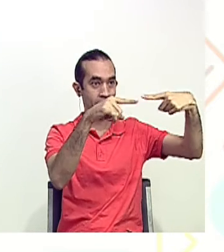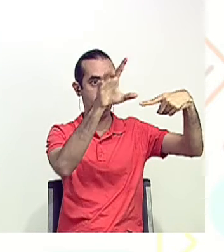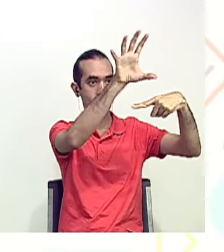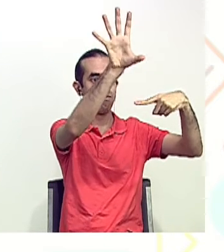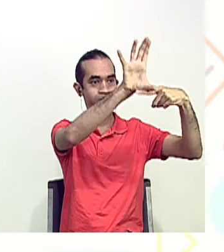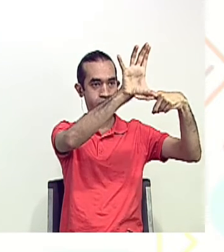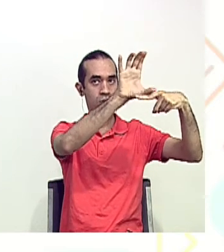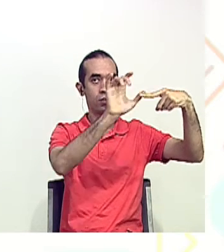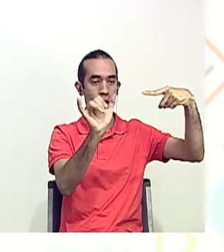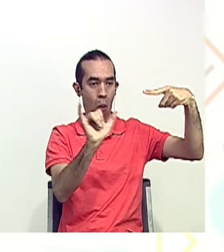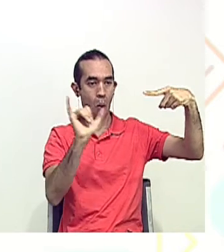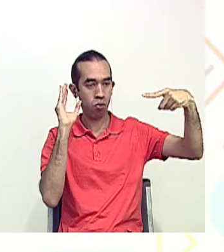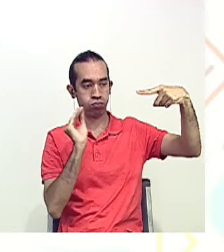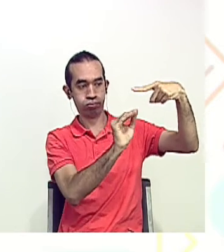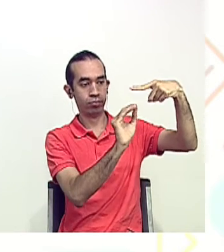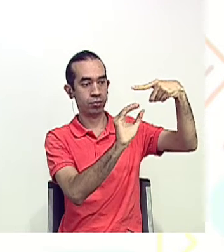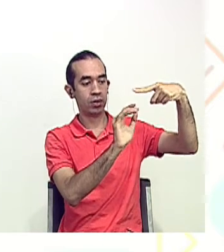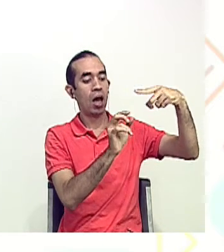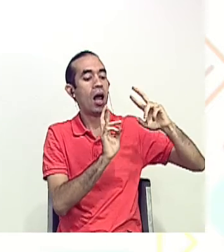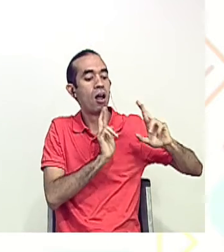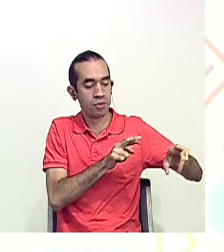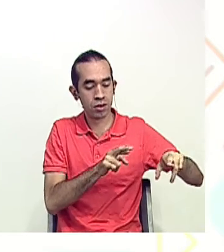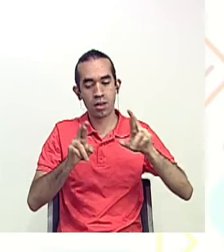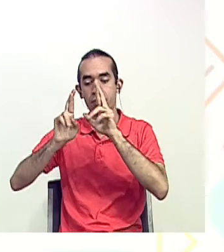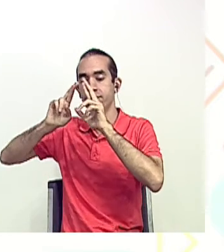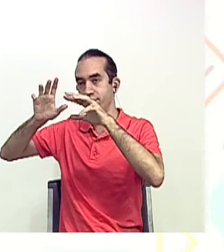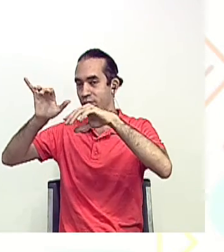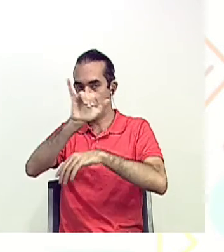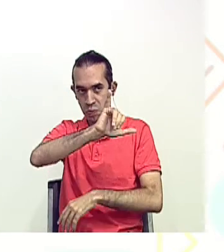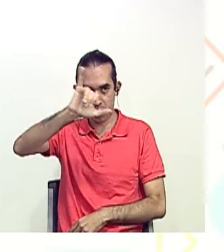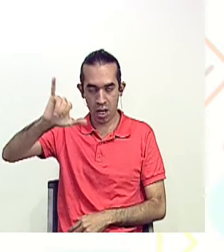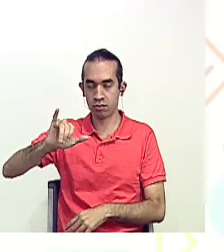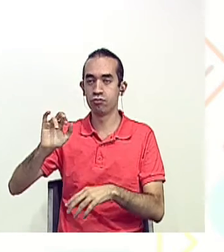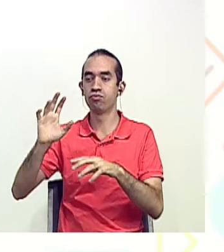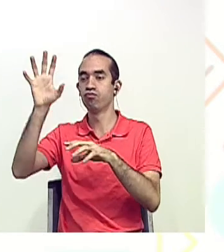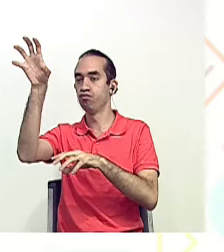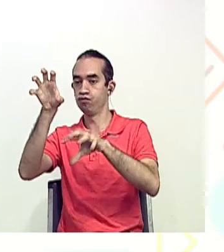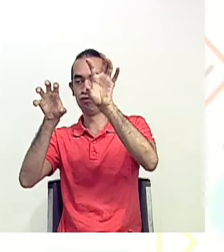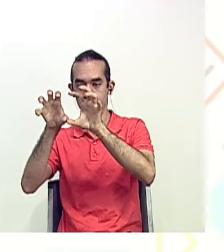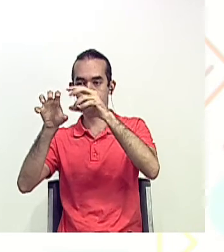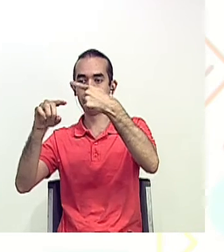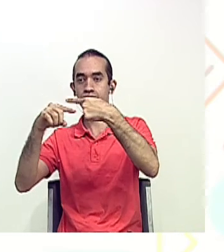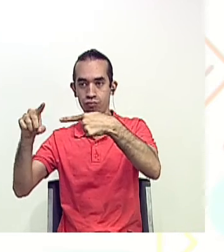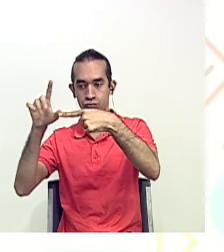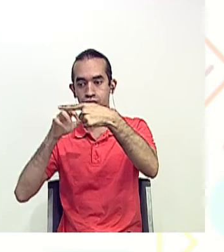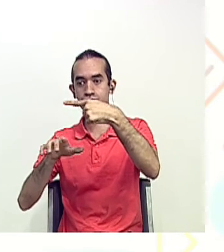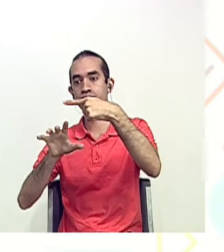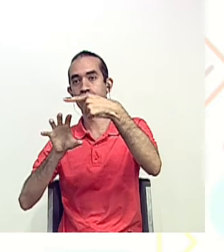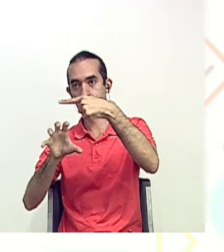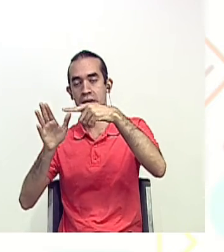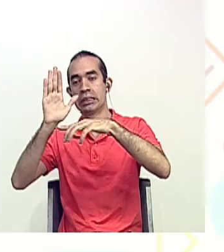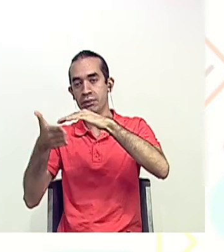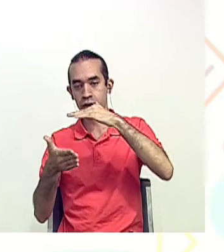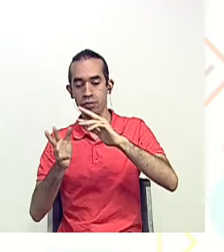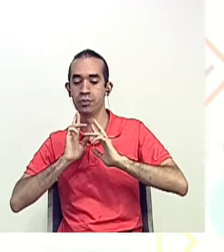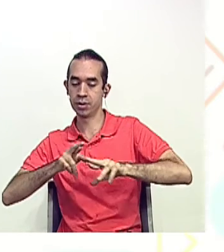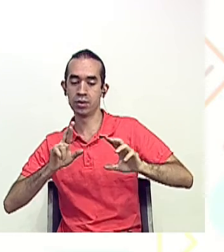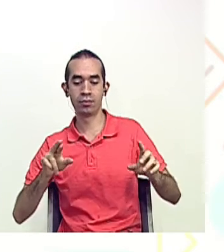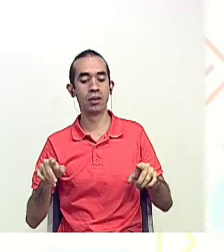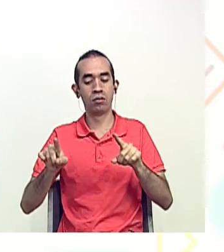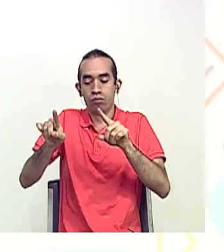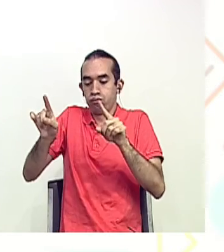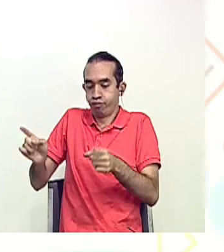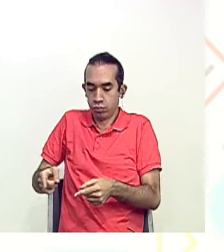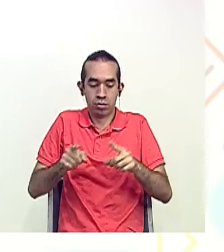Entonces, observamos y podemos agrupar de manera que en un paréntesis va a ir lo que